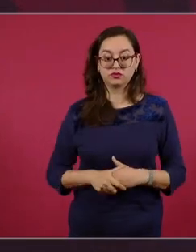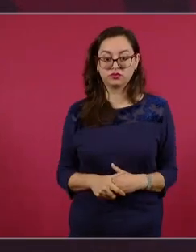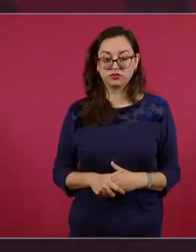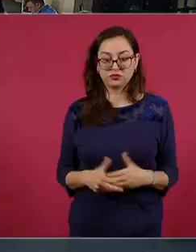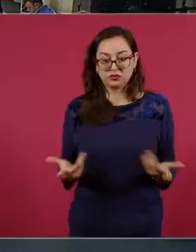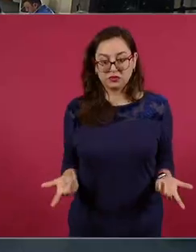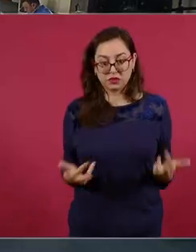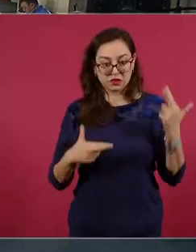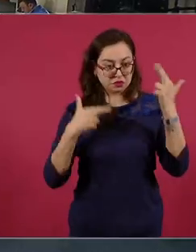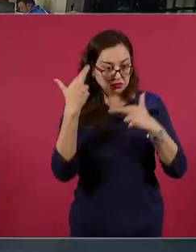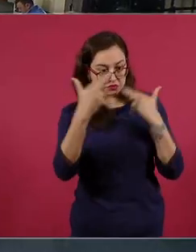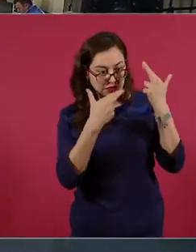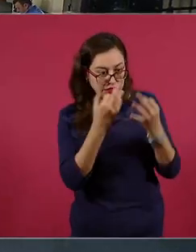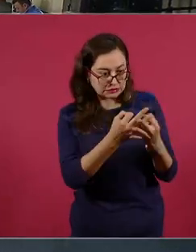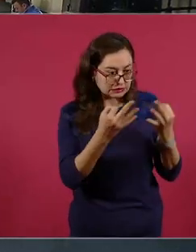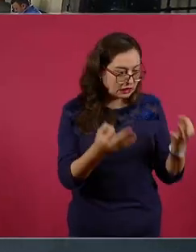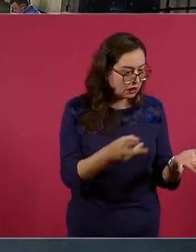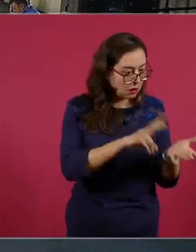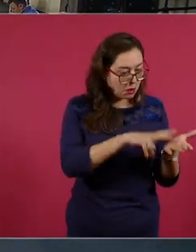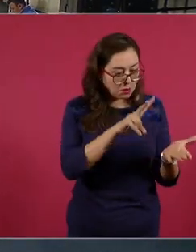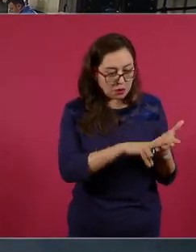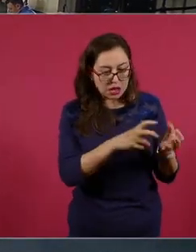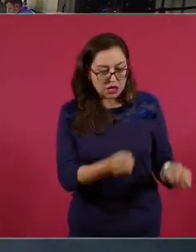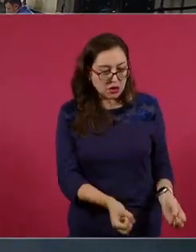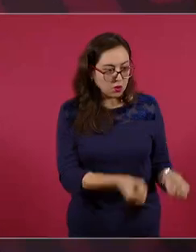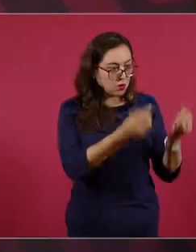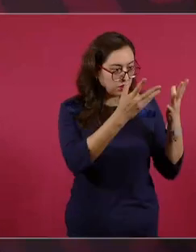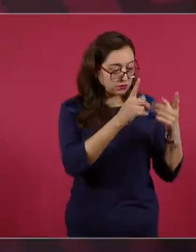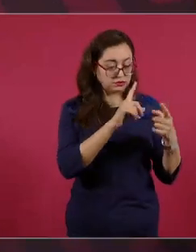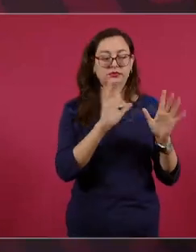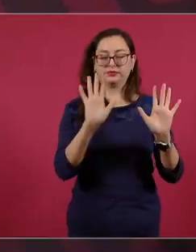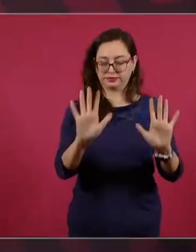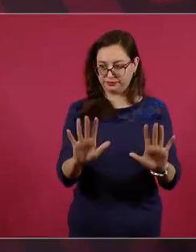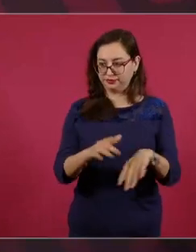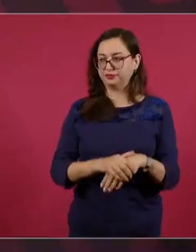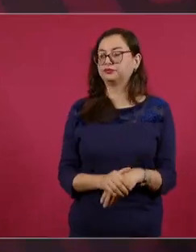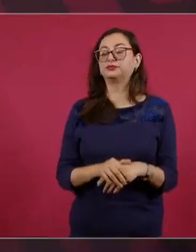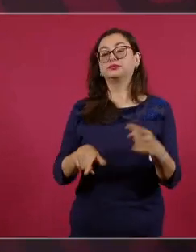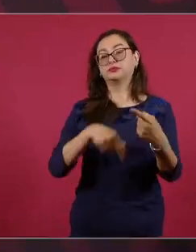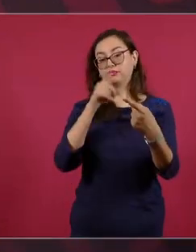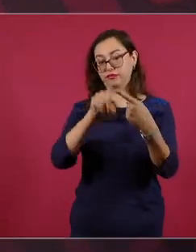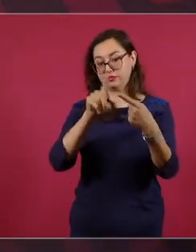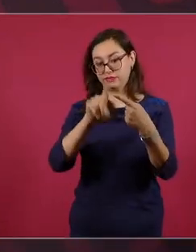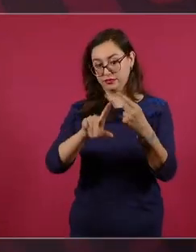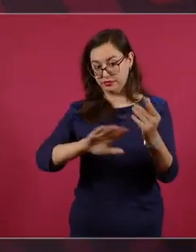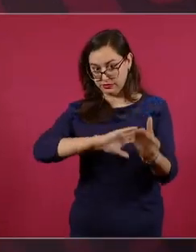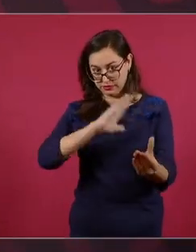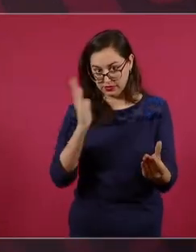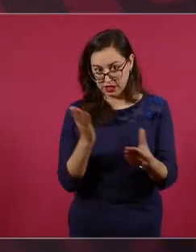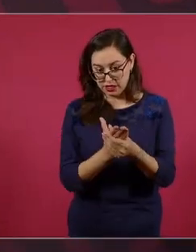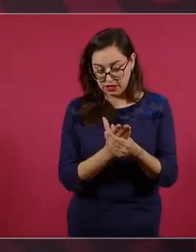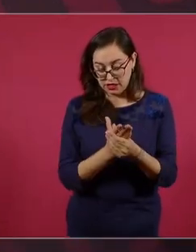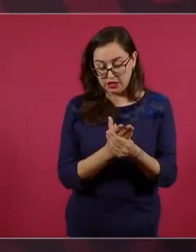avalúo, primero buscar el expediente que quede constancia de la